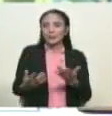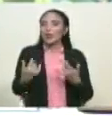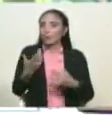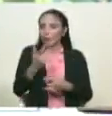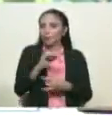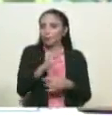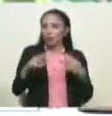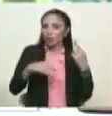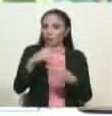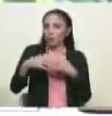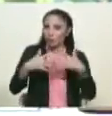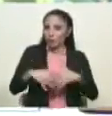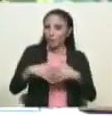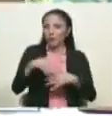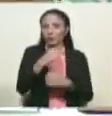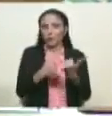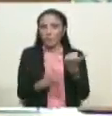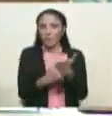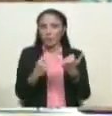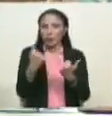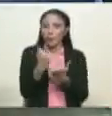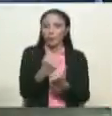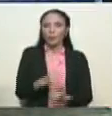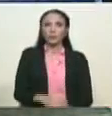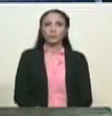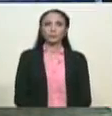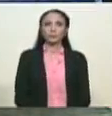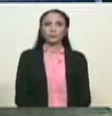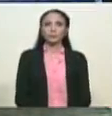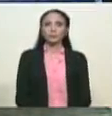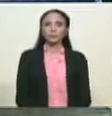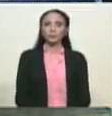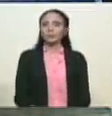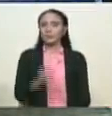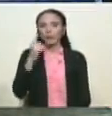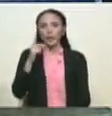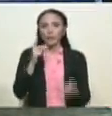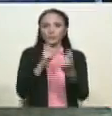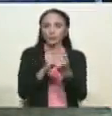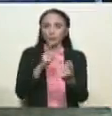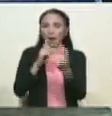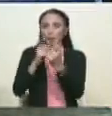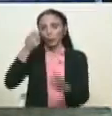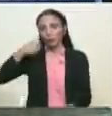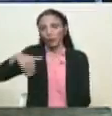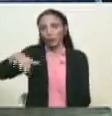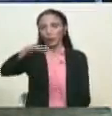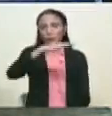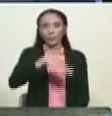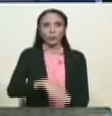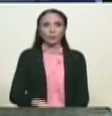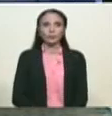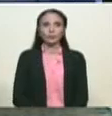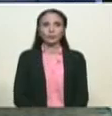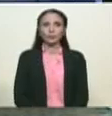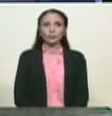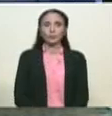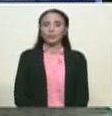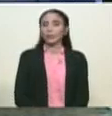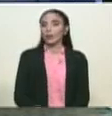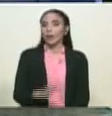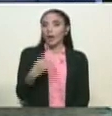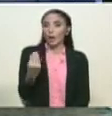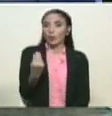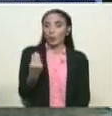revolución bolivariana, que tiene el Estado, que tiene la clase obrera, que tiene nuestro pueblo. Pero para eso nosotros estamos trabajando una